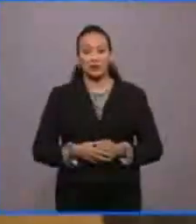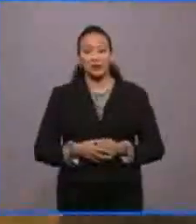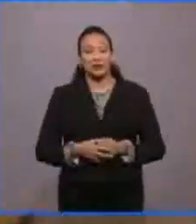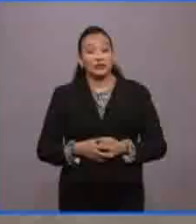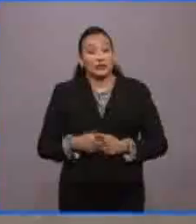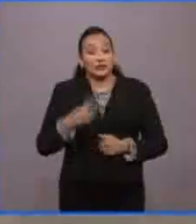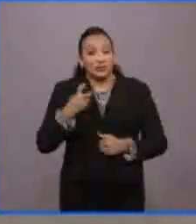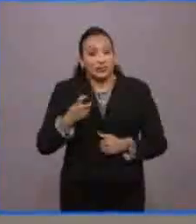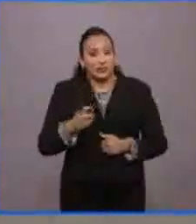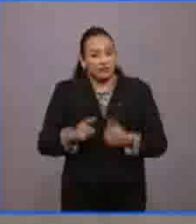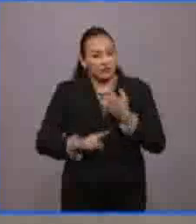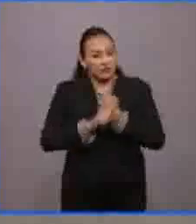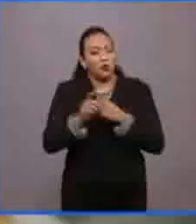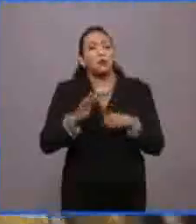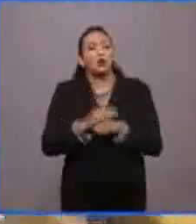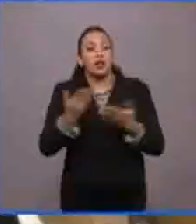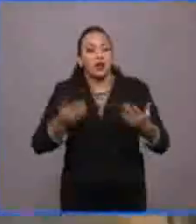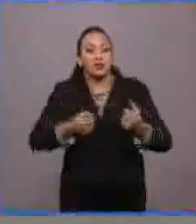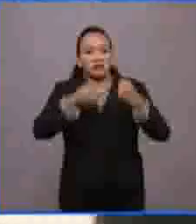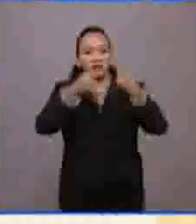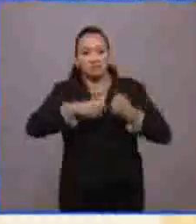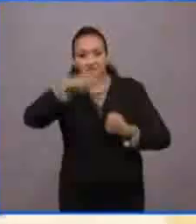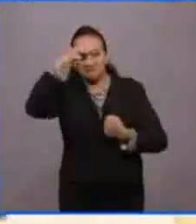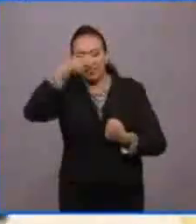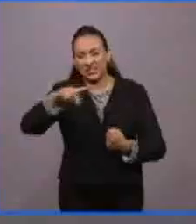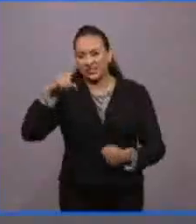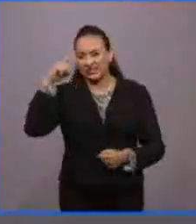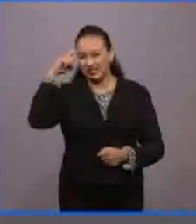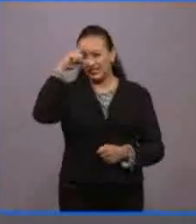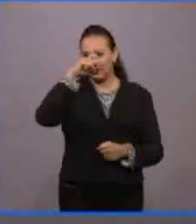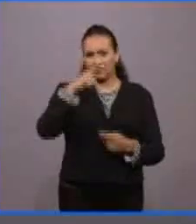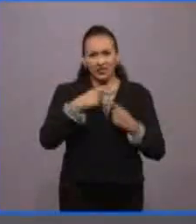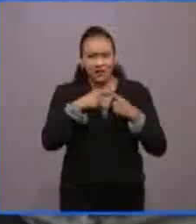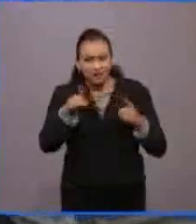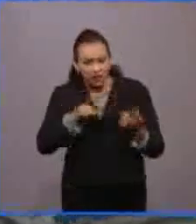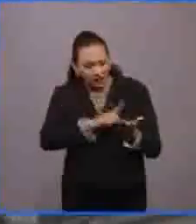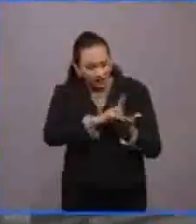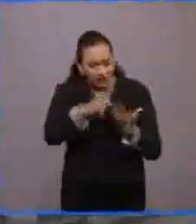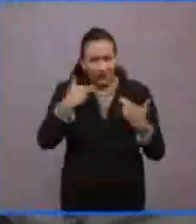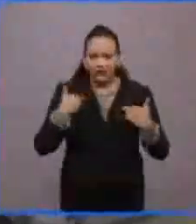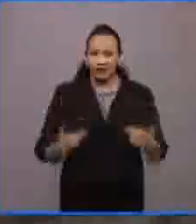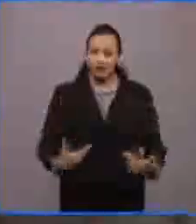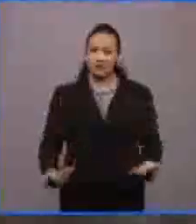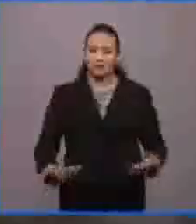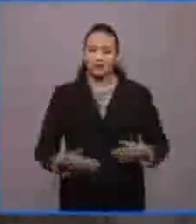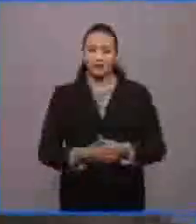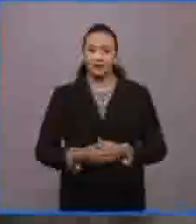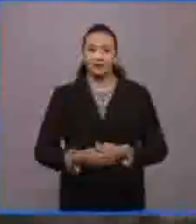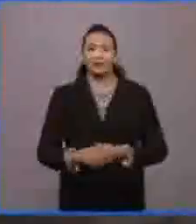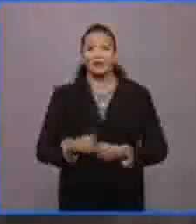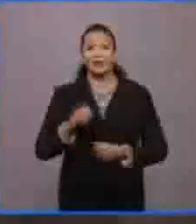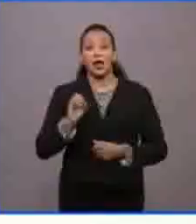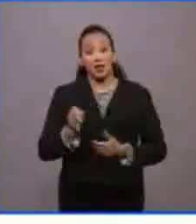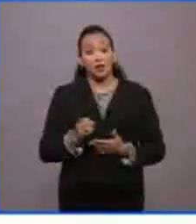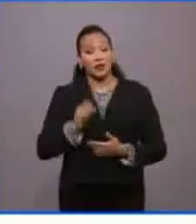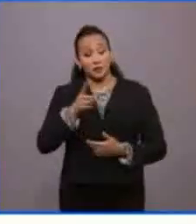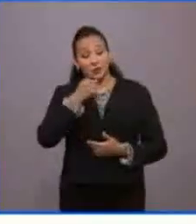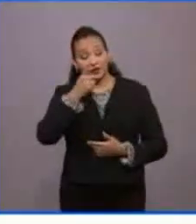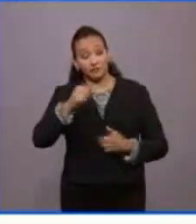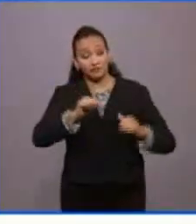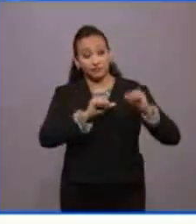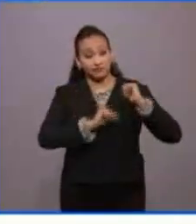que perpetúa un modelo de seguridad ineficaz y contrario a los derechos humanos. Además, advierte que el